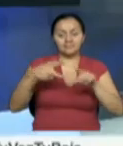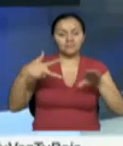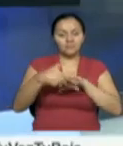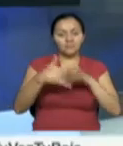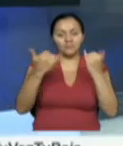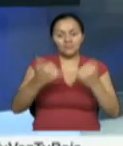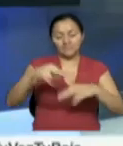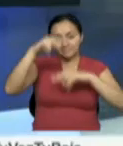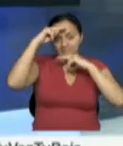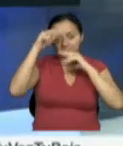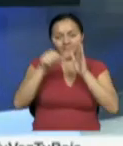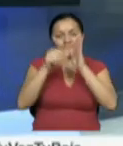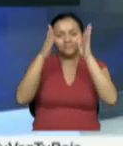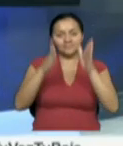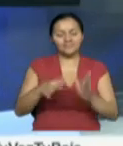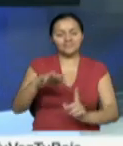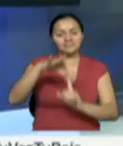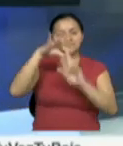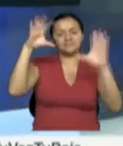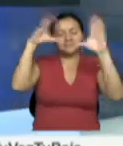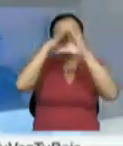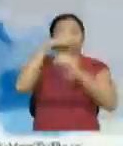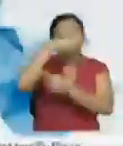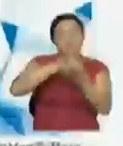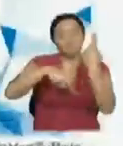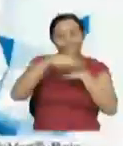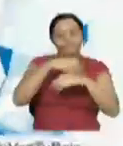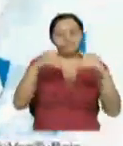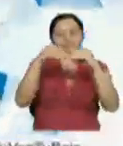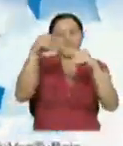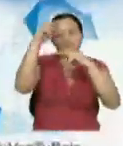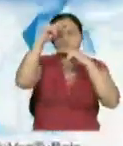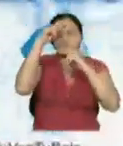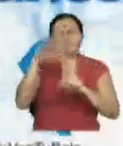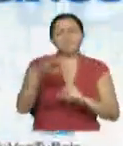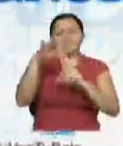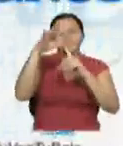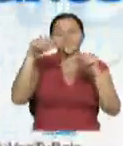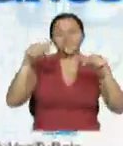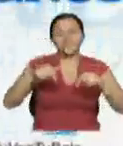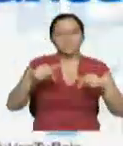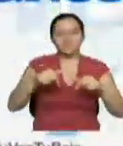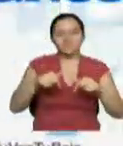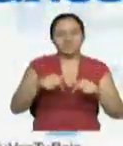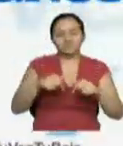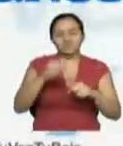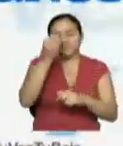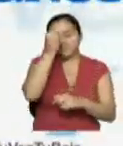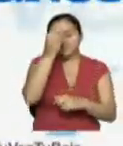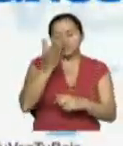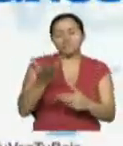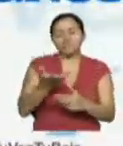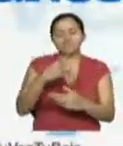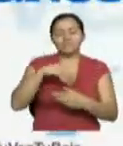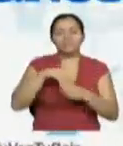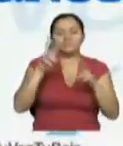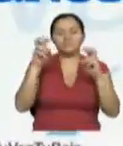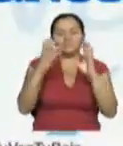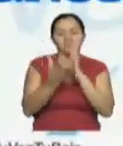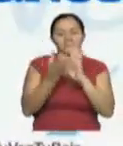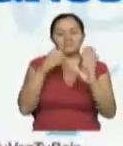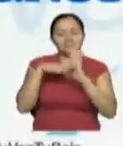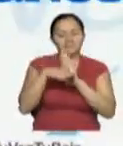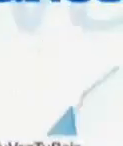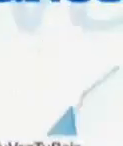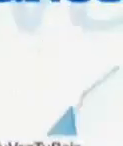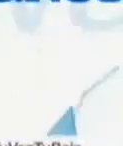este su Noticiero Ciudadano, emisión estelar. Al volver tendremos en los especiales de nuestros reporteros como tema feriado bancario.